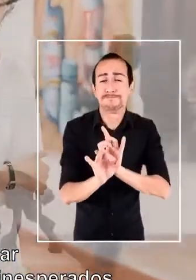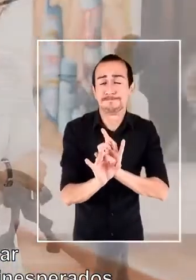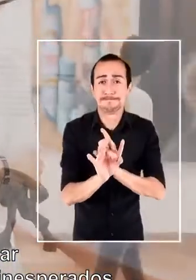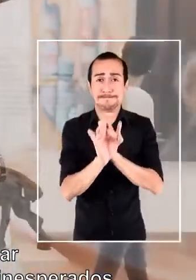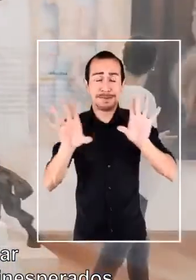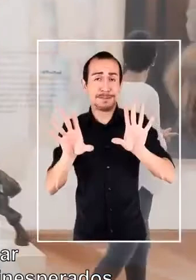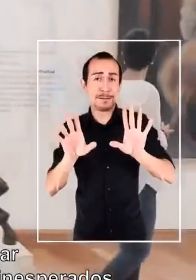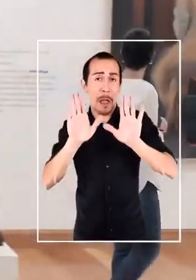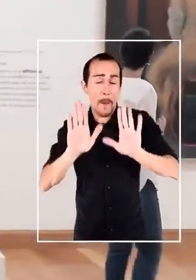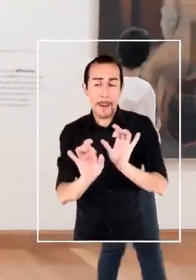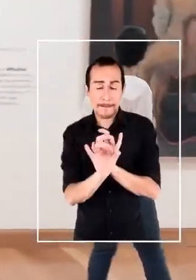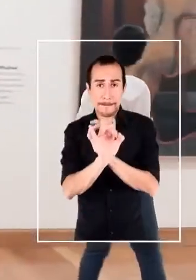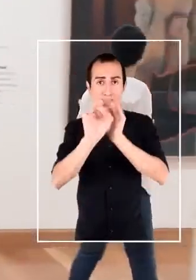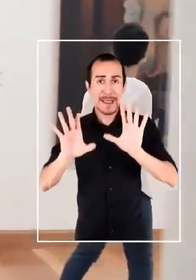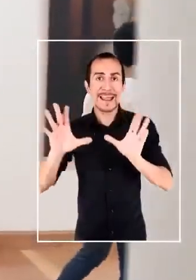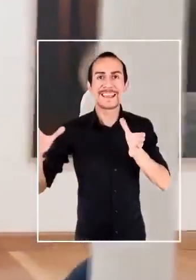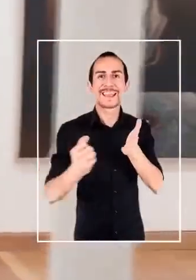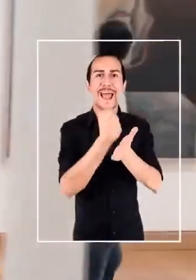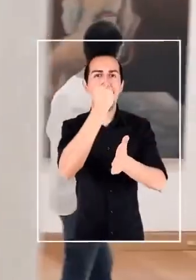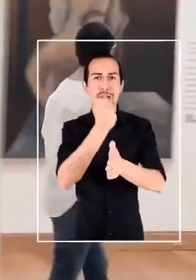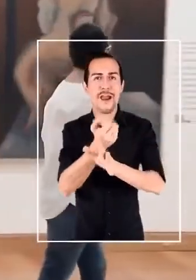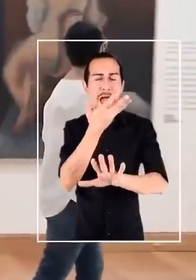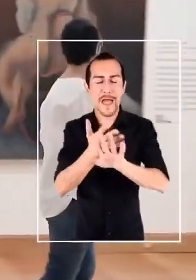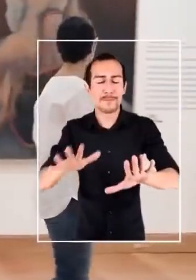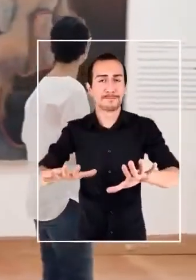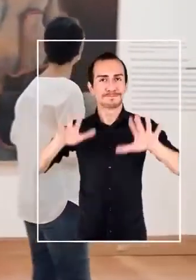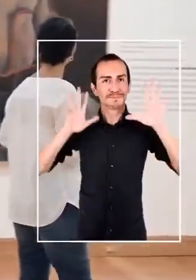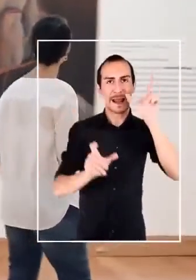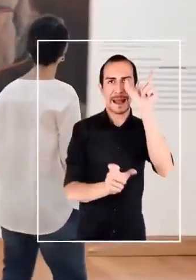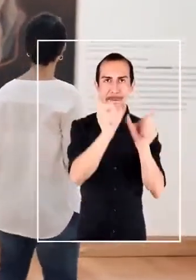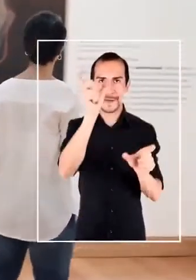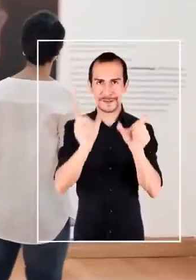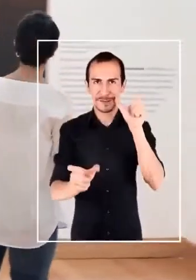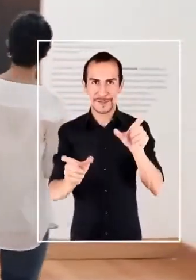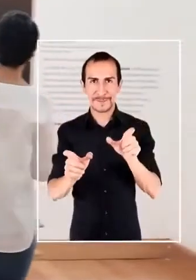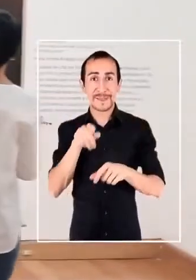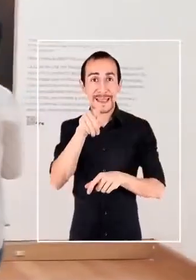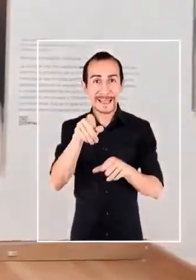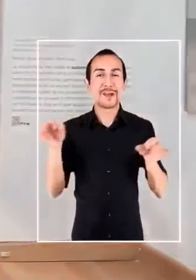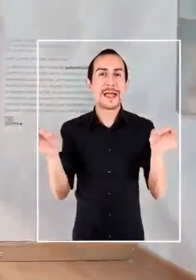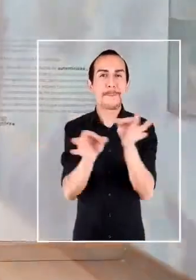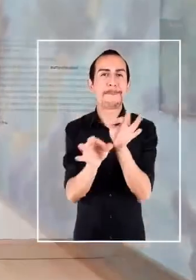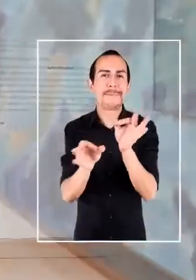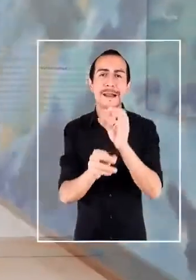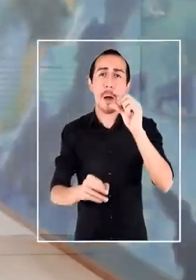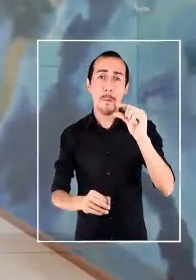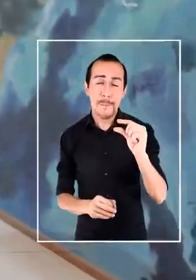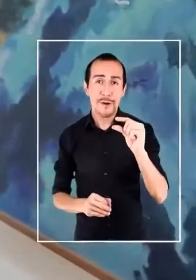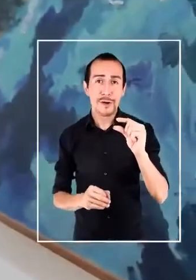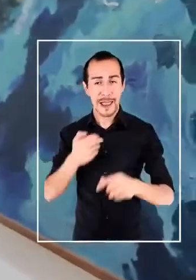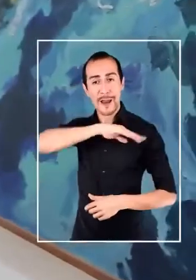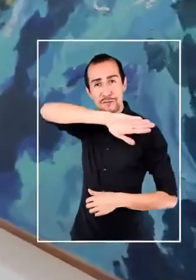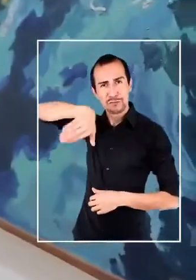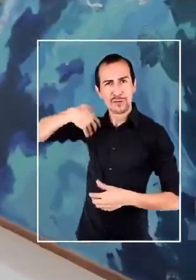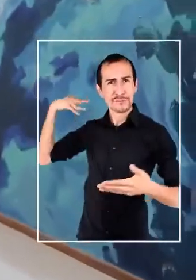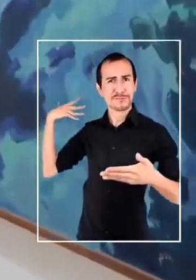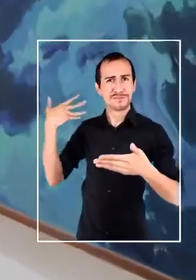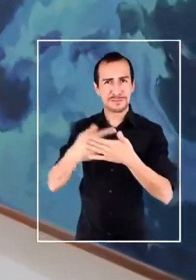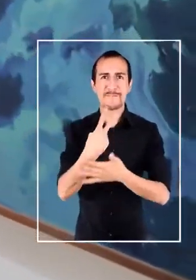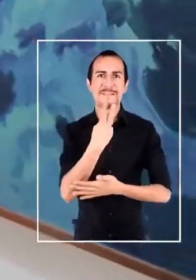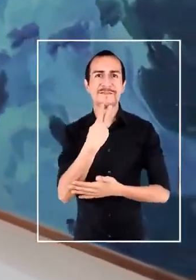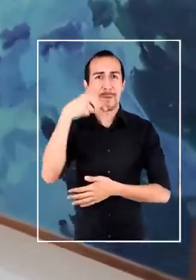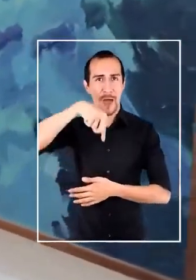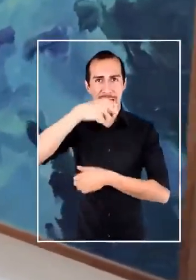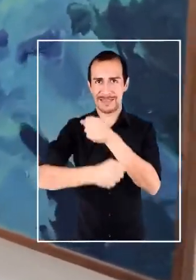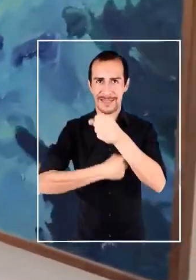sorpresivos, inesperados, que logran tener un gran impacto y que vendría a explicar un poco lo que nos ha pasado este